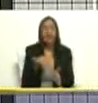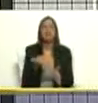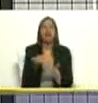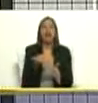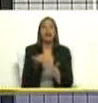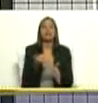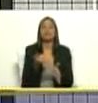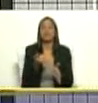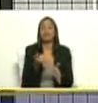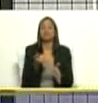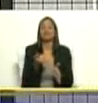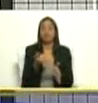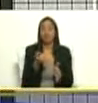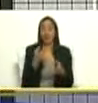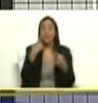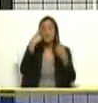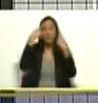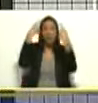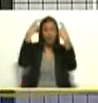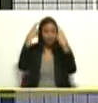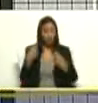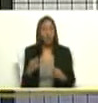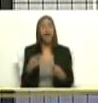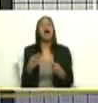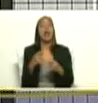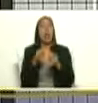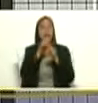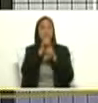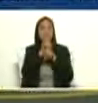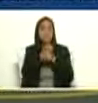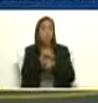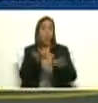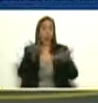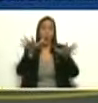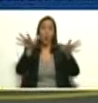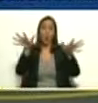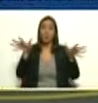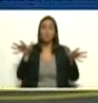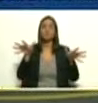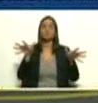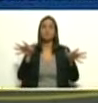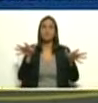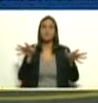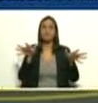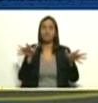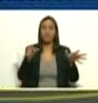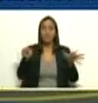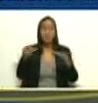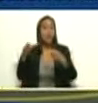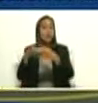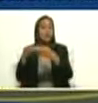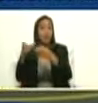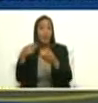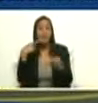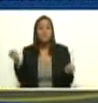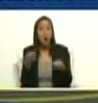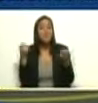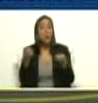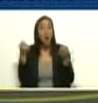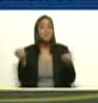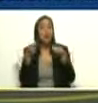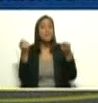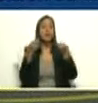autocumplida como dice Dios dado la matriz de opinión que ellos habían impulsado pum